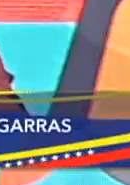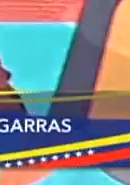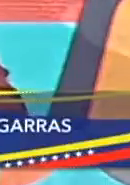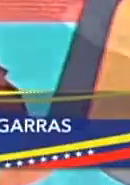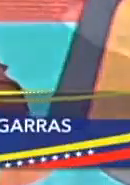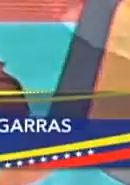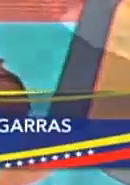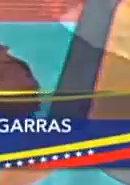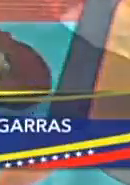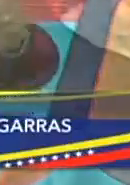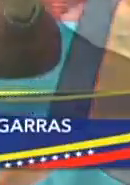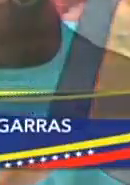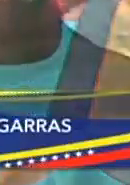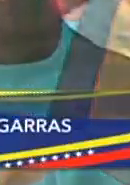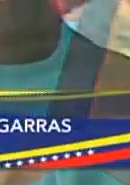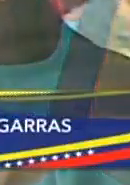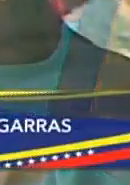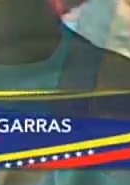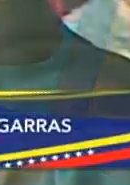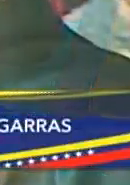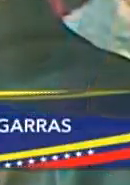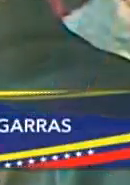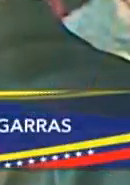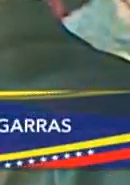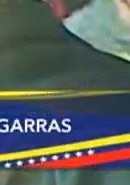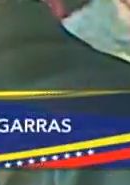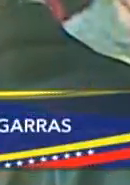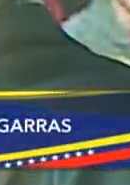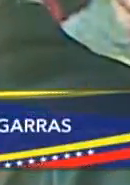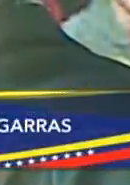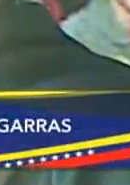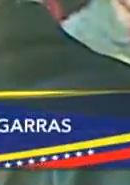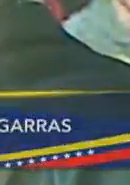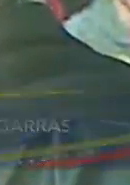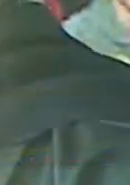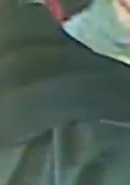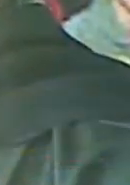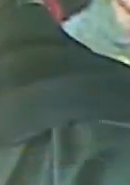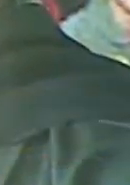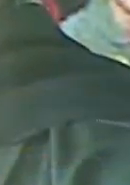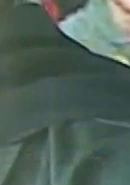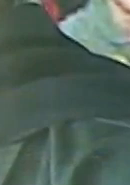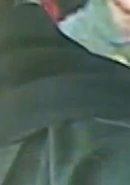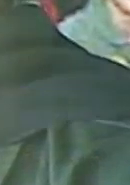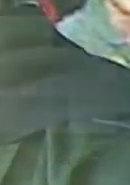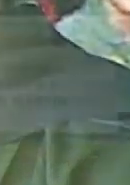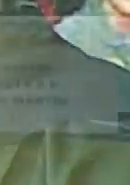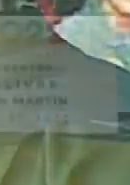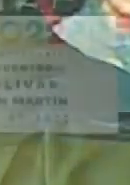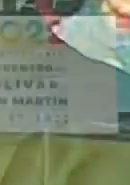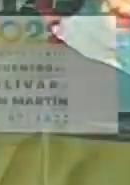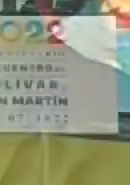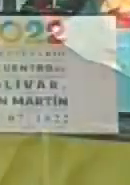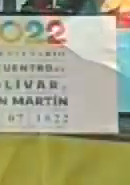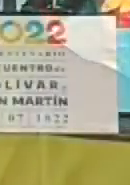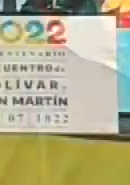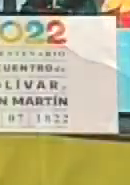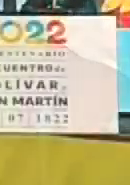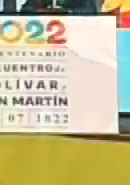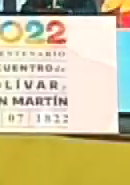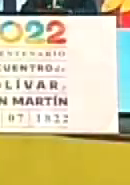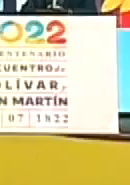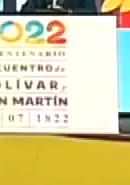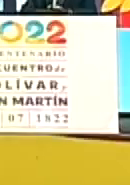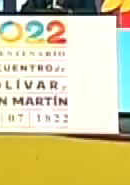Apuñalearon a San Martín, apuñalearon y expulsaron a Bolívar, y murió